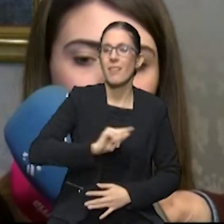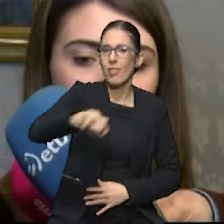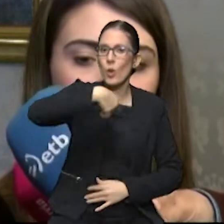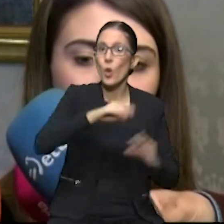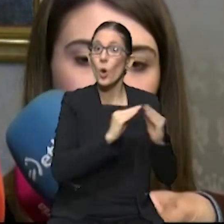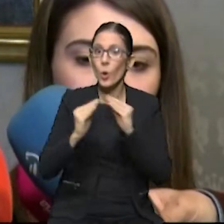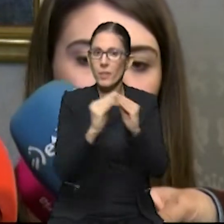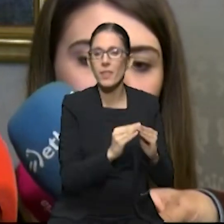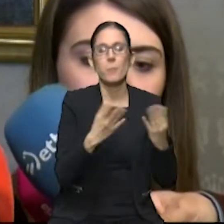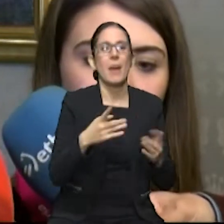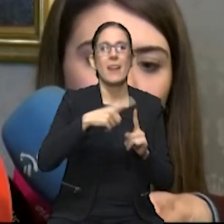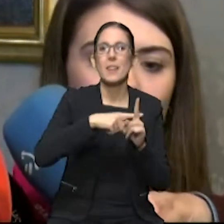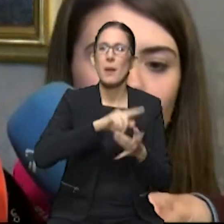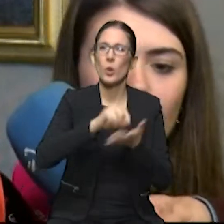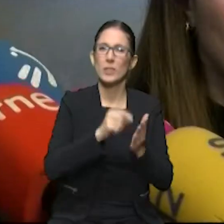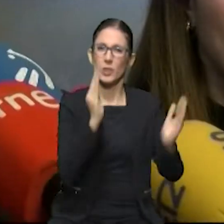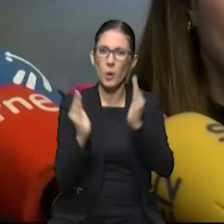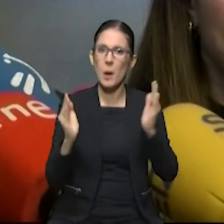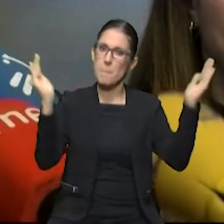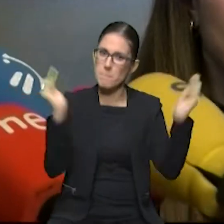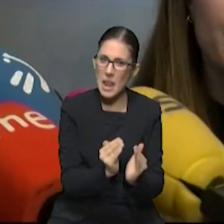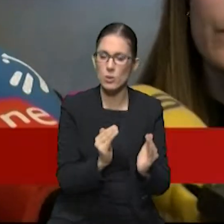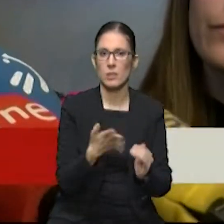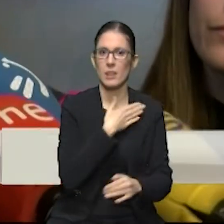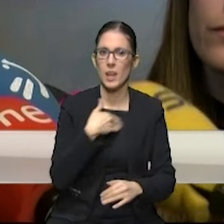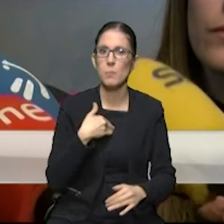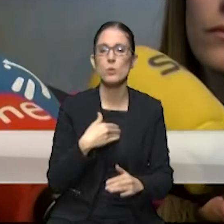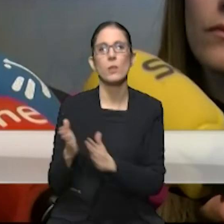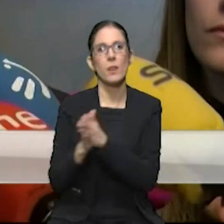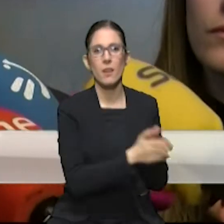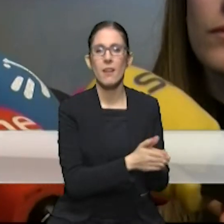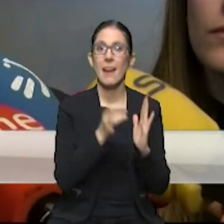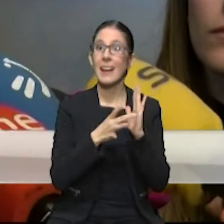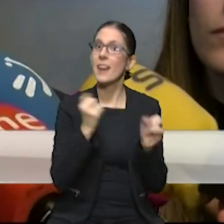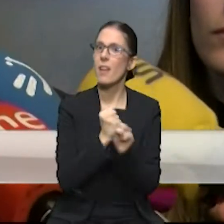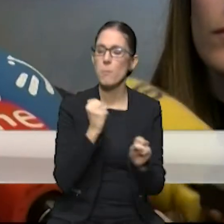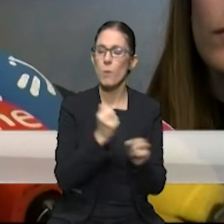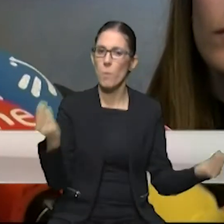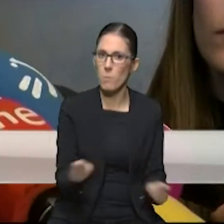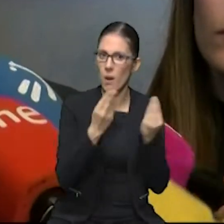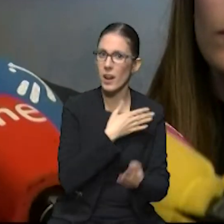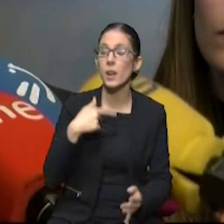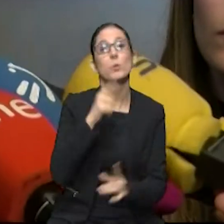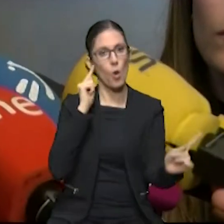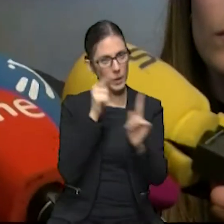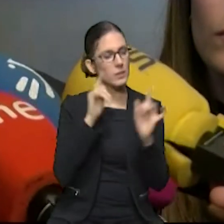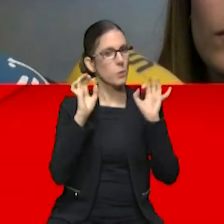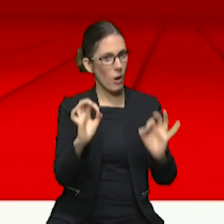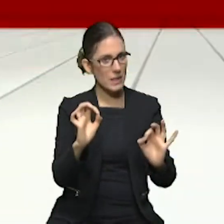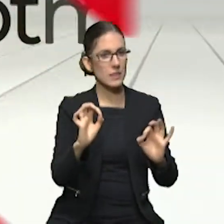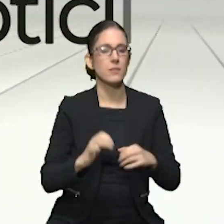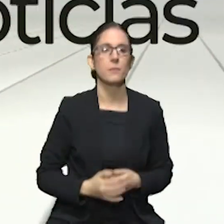los niveles de temporalidad o los niveles de eventualidad. Mejorar también la calidad del empleo, eso otro de los objetivos que nos hemos propuesto.